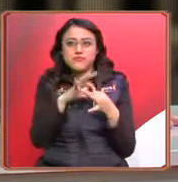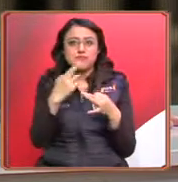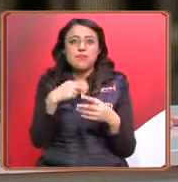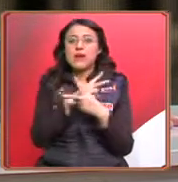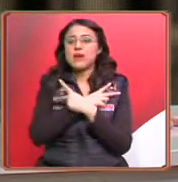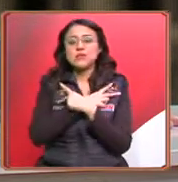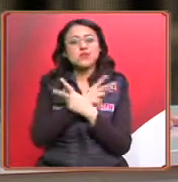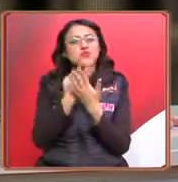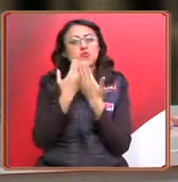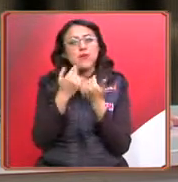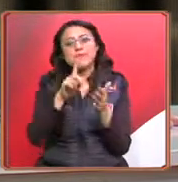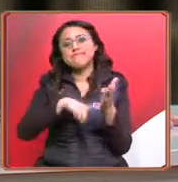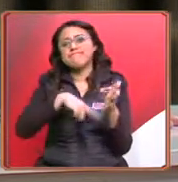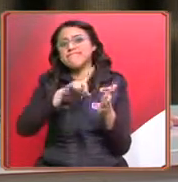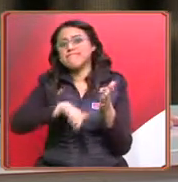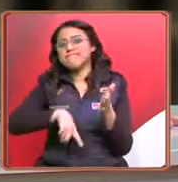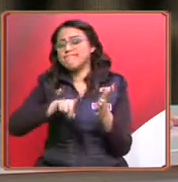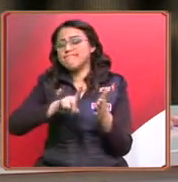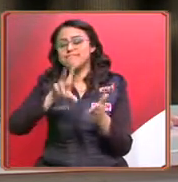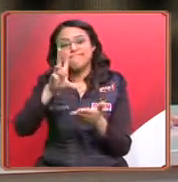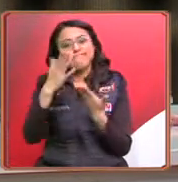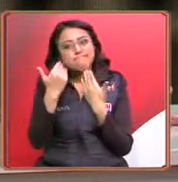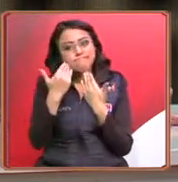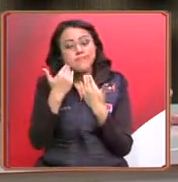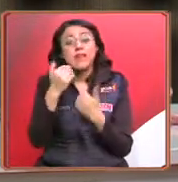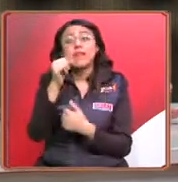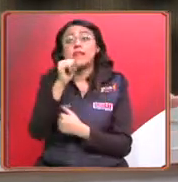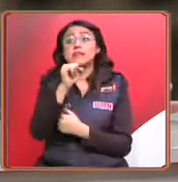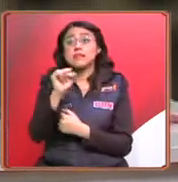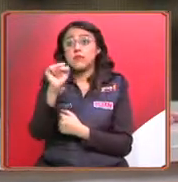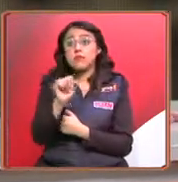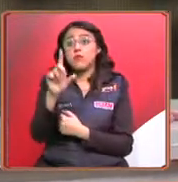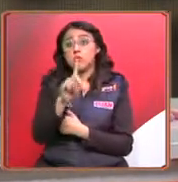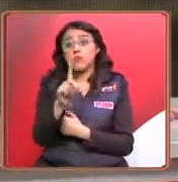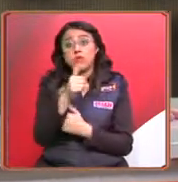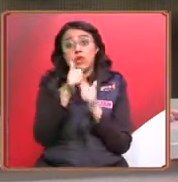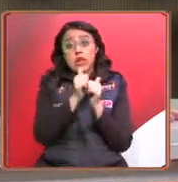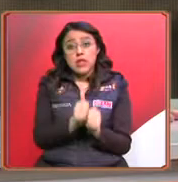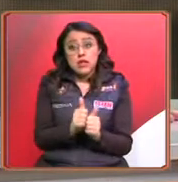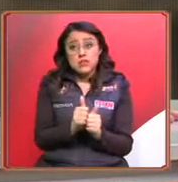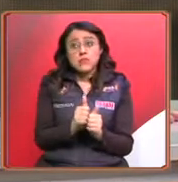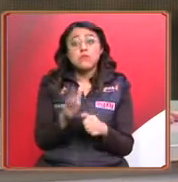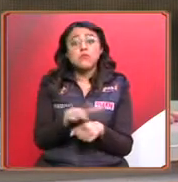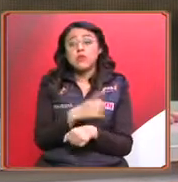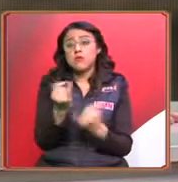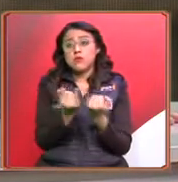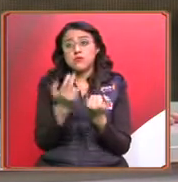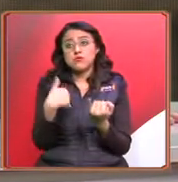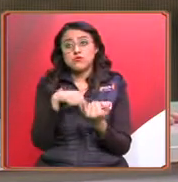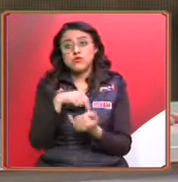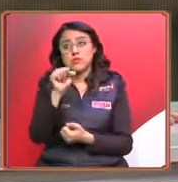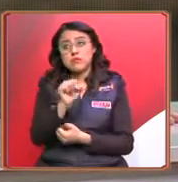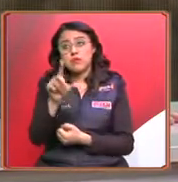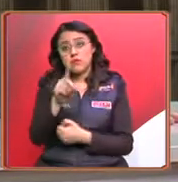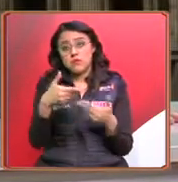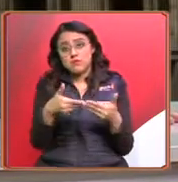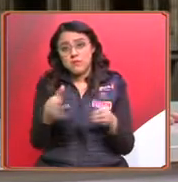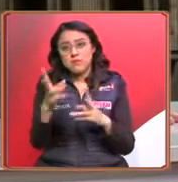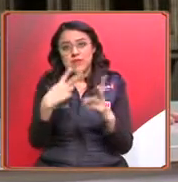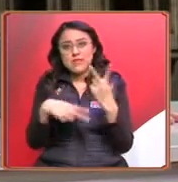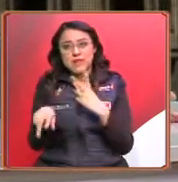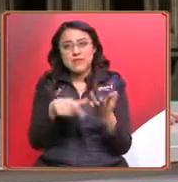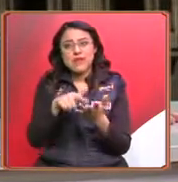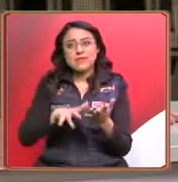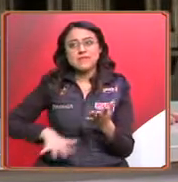cancelamos vacaciones y permisos para diciembre. Y en fin de semana, si no te toca guardia, porque los fines de semana abrimos también el centro de acopio